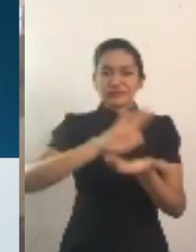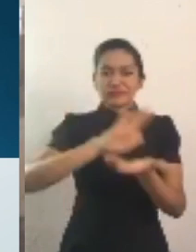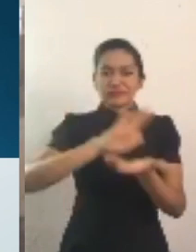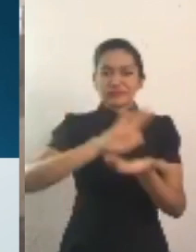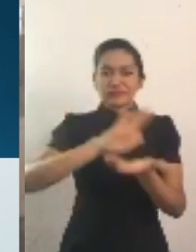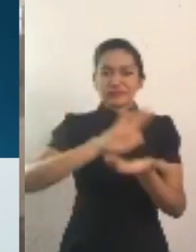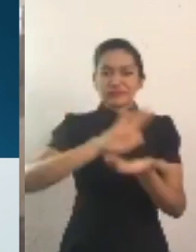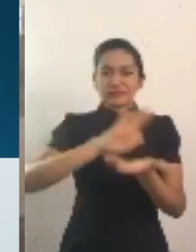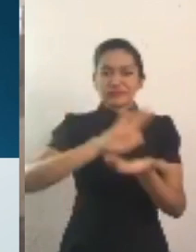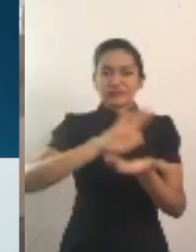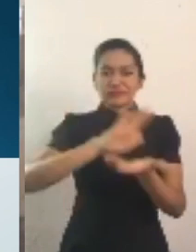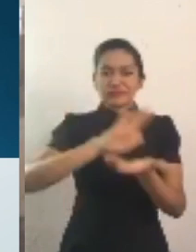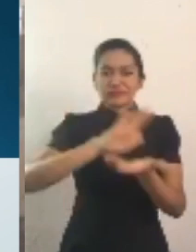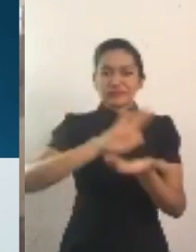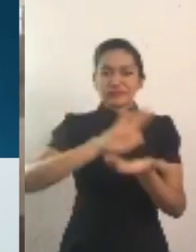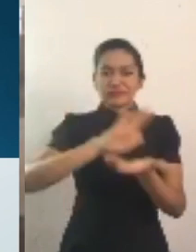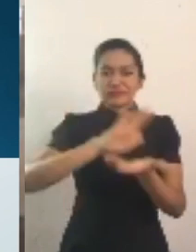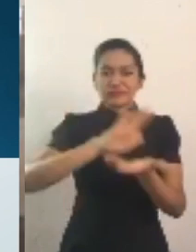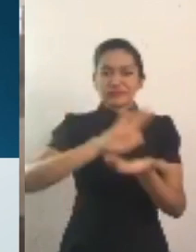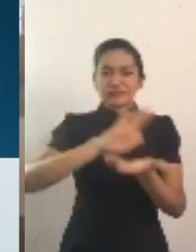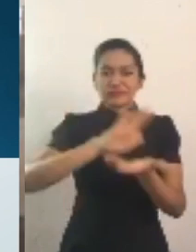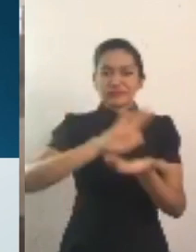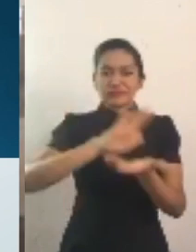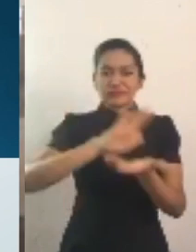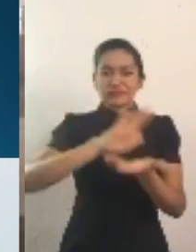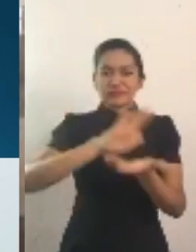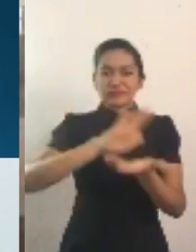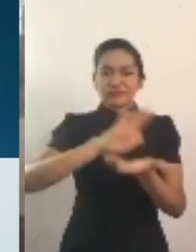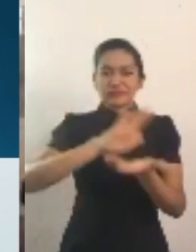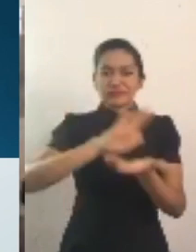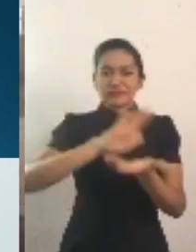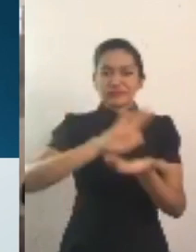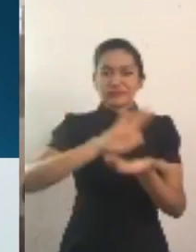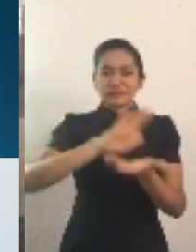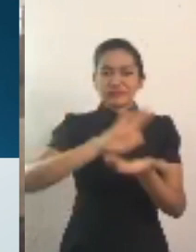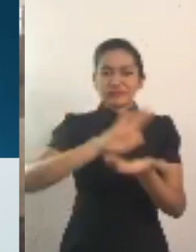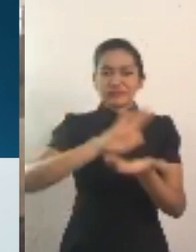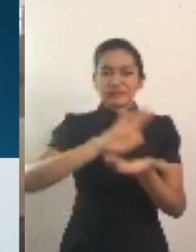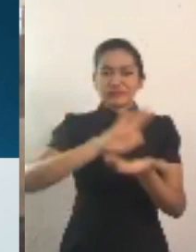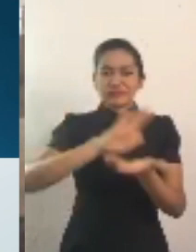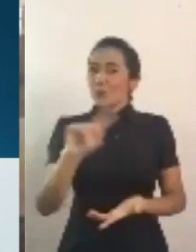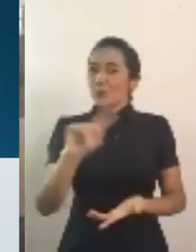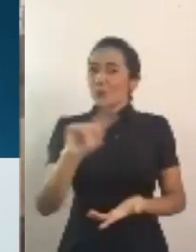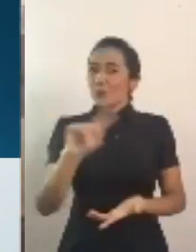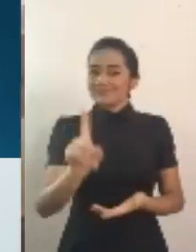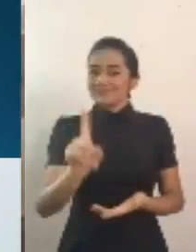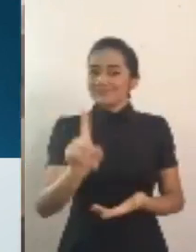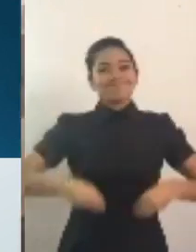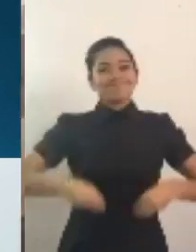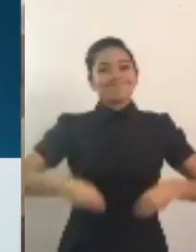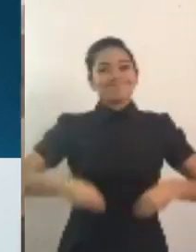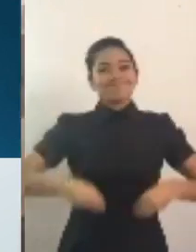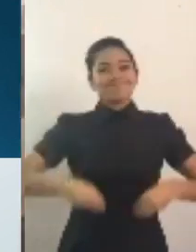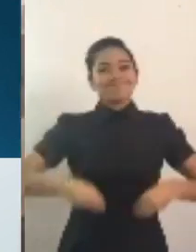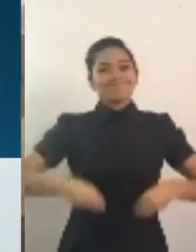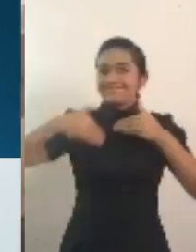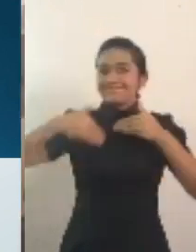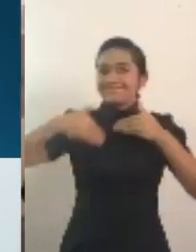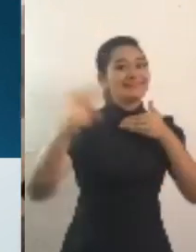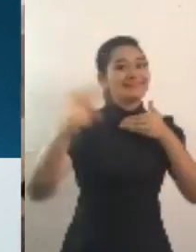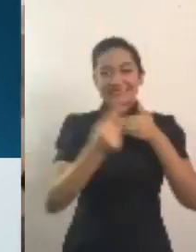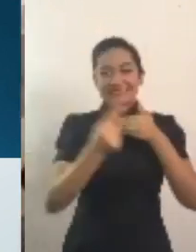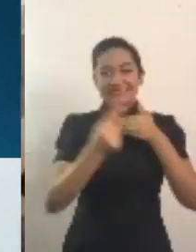de precauciones deberíamos tomarlas el resto de la vida. A nadie le hace falta pescarse una gripa.